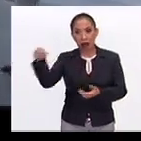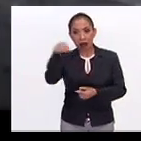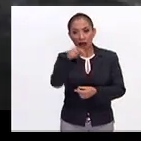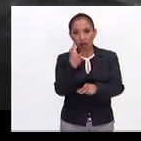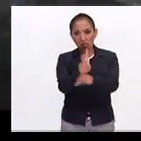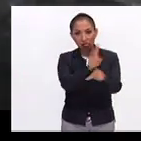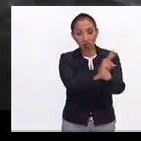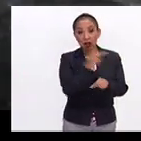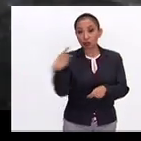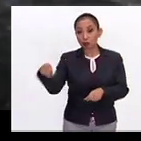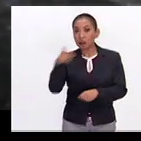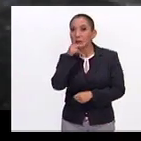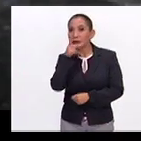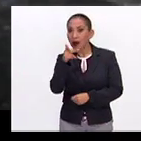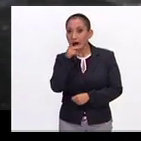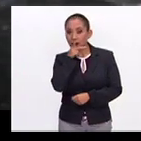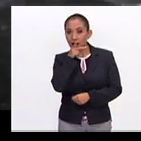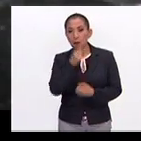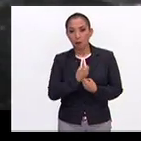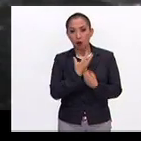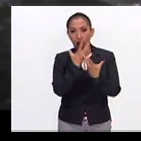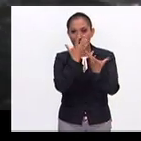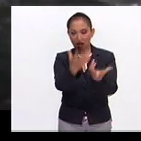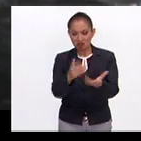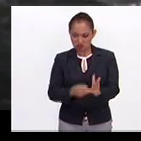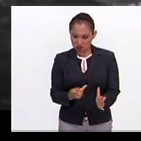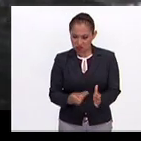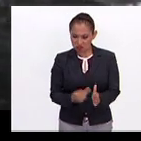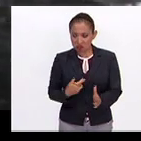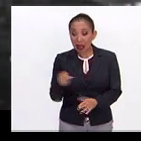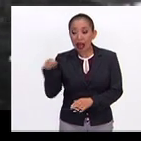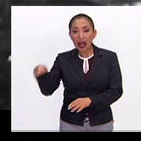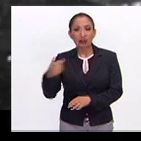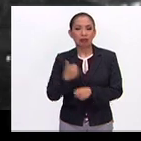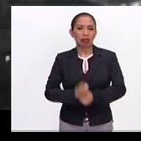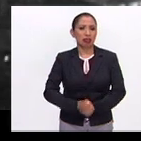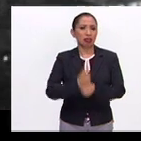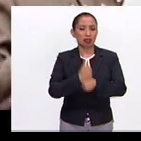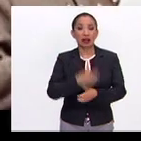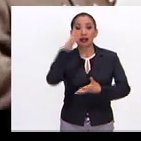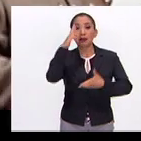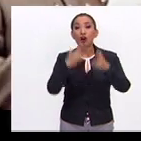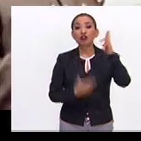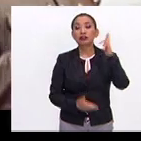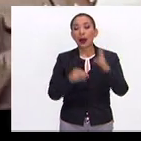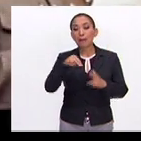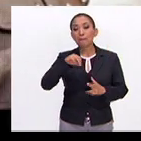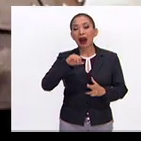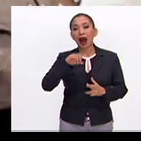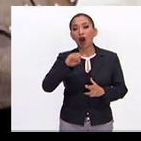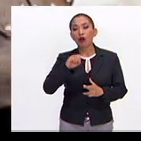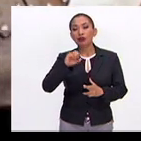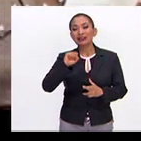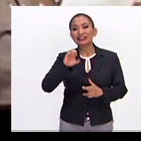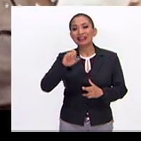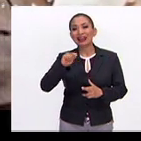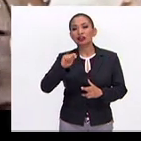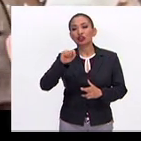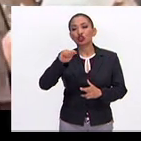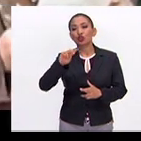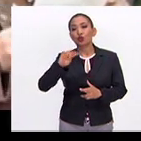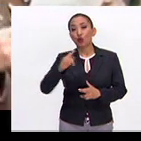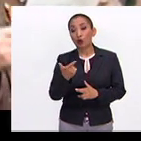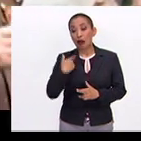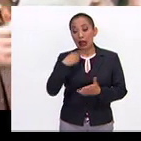estuviera. Su padre, poeta disidente, fue víctima de la revolución cultural de Mao Zedong, donde